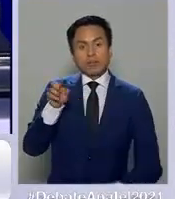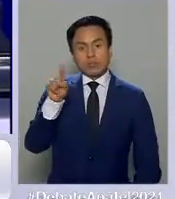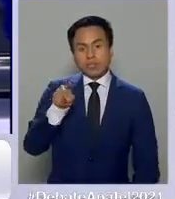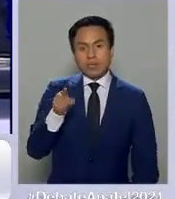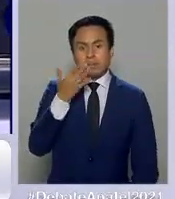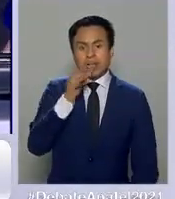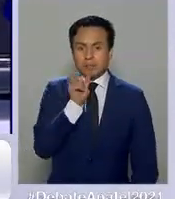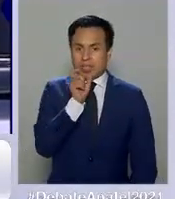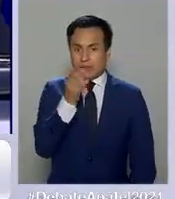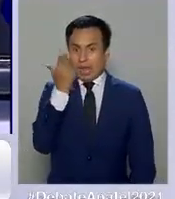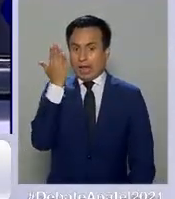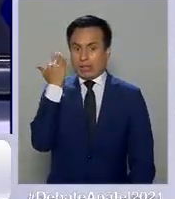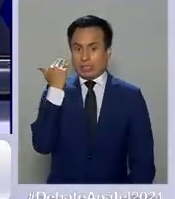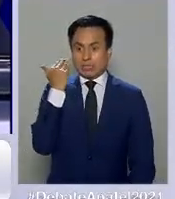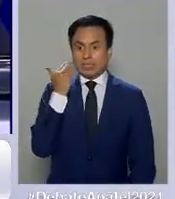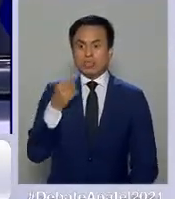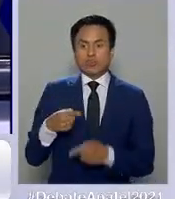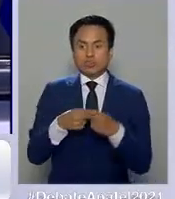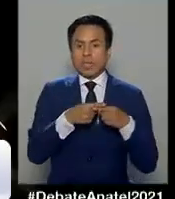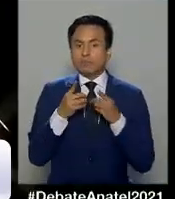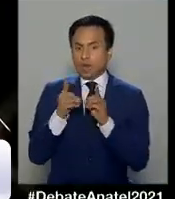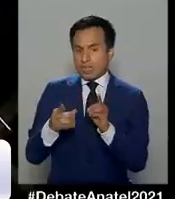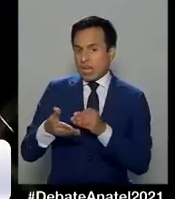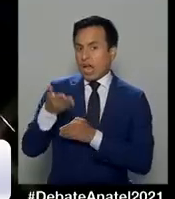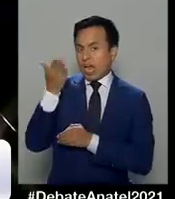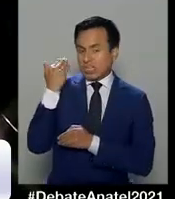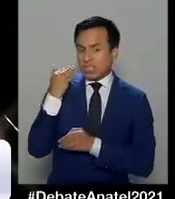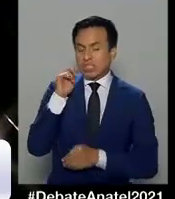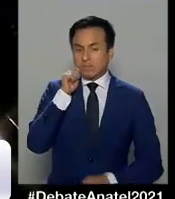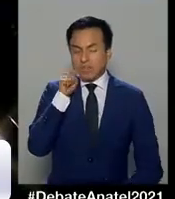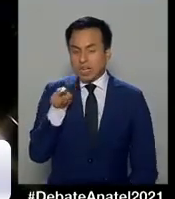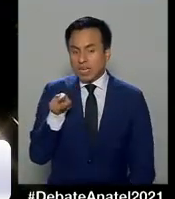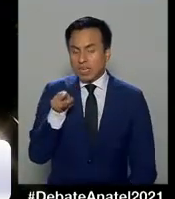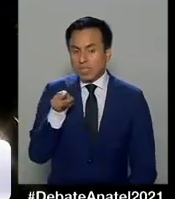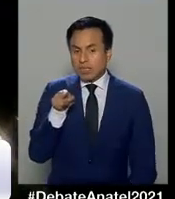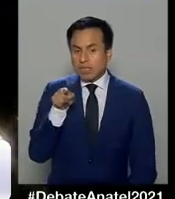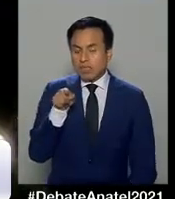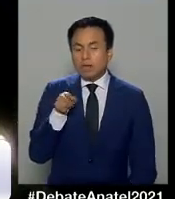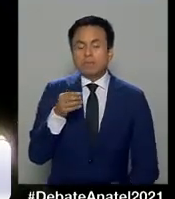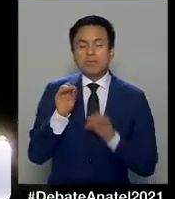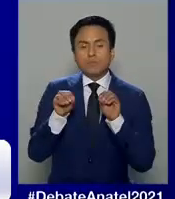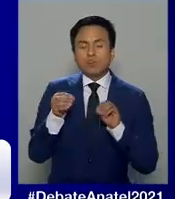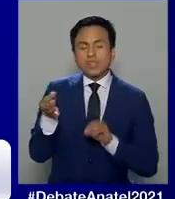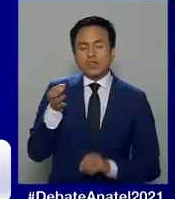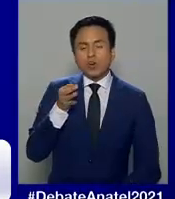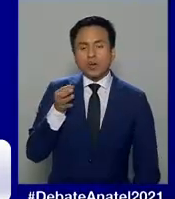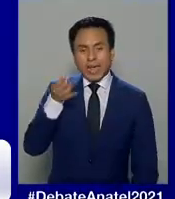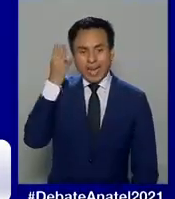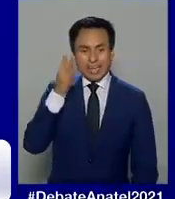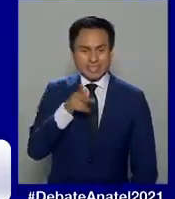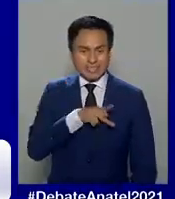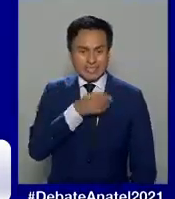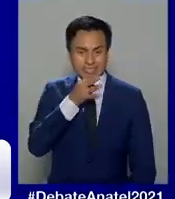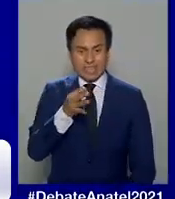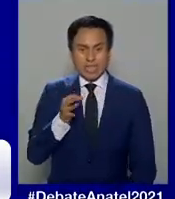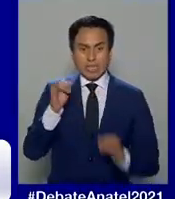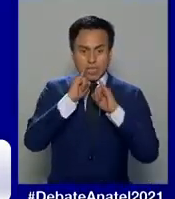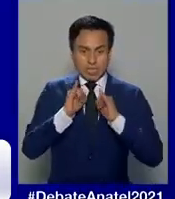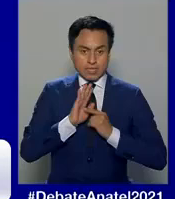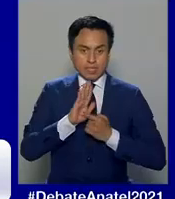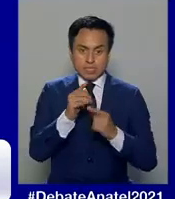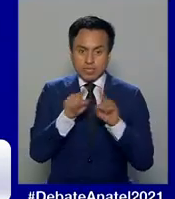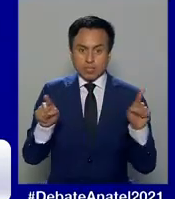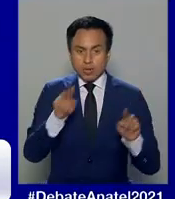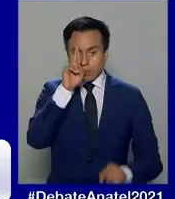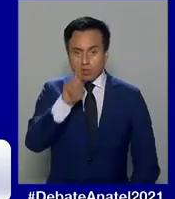mala palabra. Déjame referirme brevemente a algo que dijo José Antonio Kast. Expresar de una manera distinta el respeto